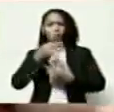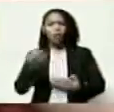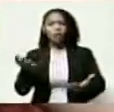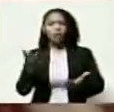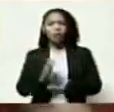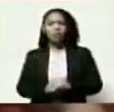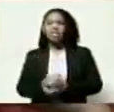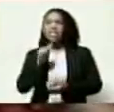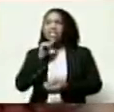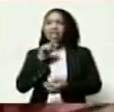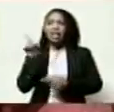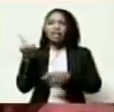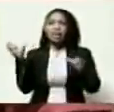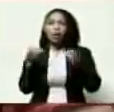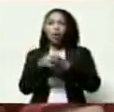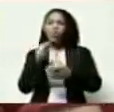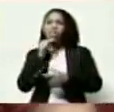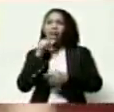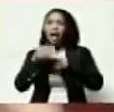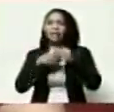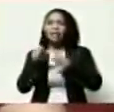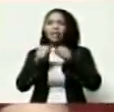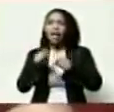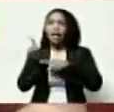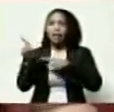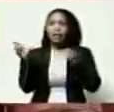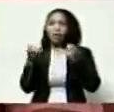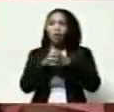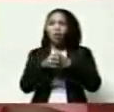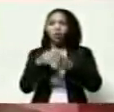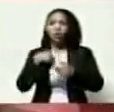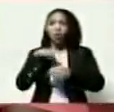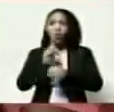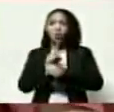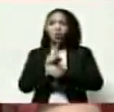¿Quién estaba ahí en esa reunión? ¿Quedará alguien sobreviviente? Ese era el único, Dios mío.